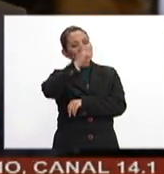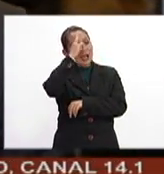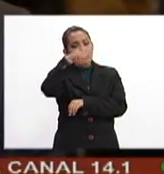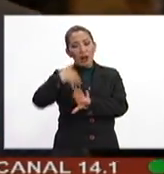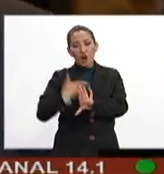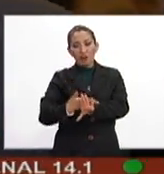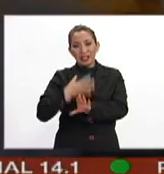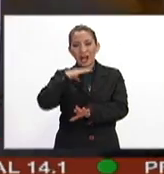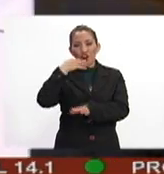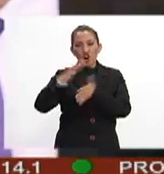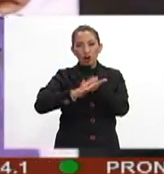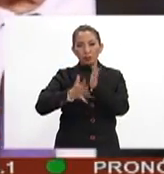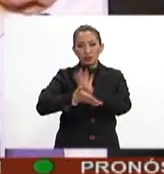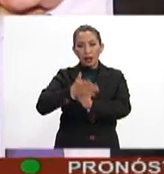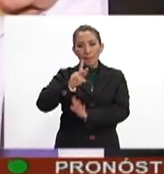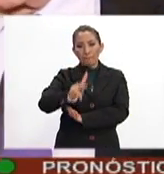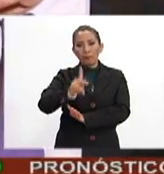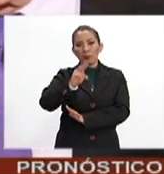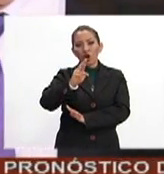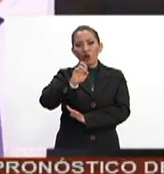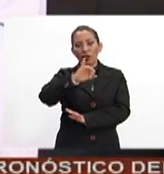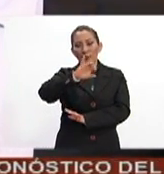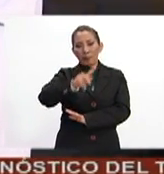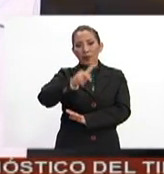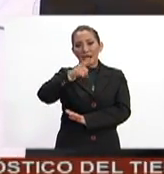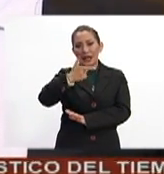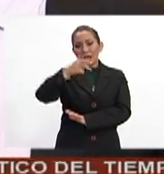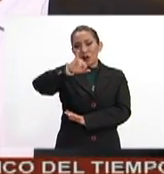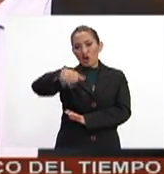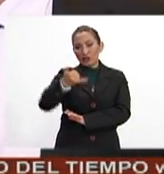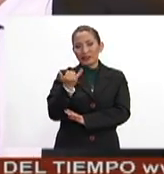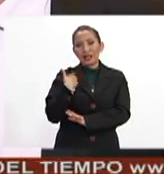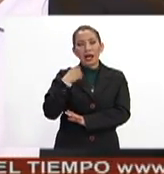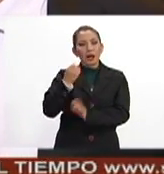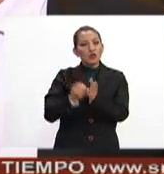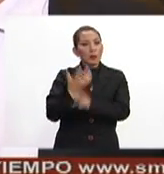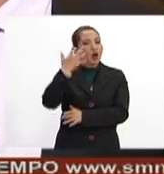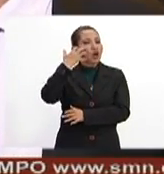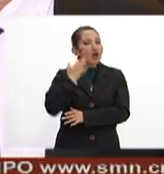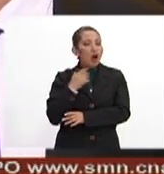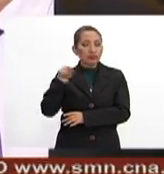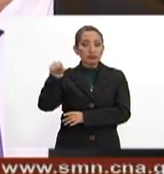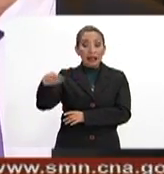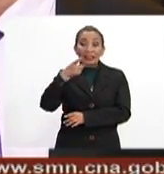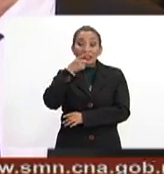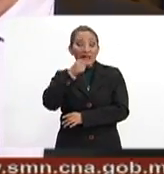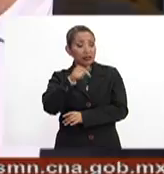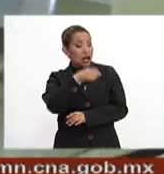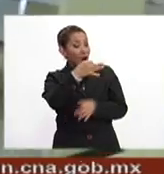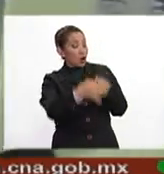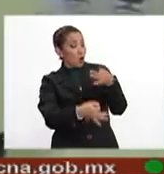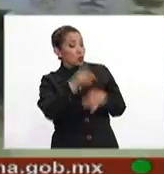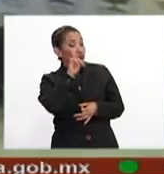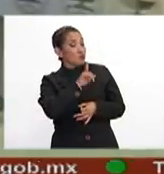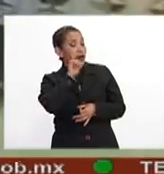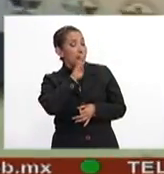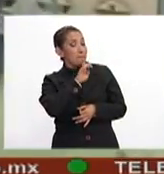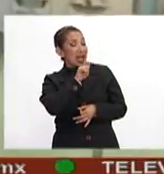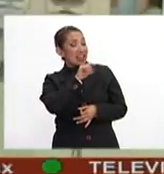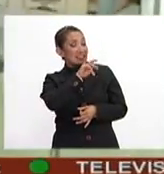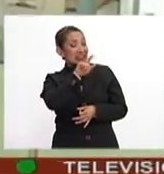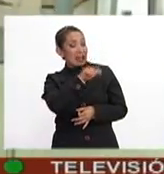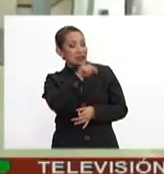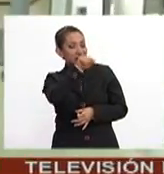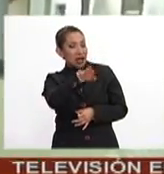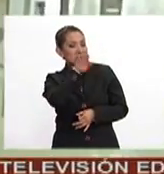combate a la corrupción de la Procuraduría de Justicia de Nuevo León, Ernesto Canales, quien aseguró que la juez federal Beatriz Jaime